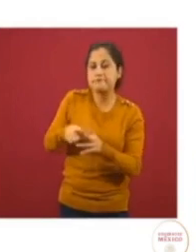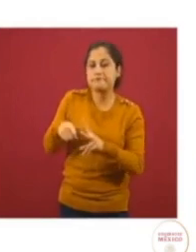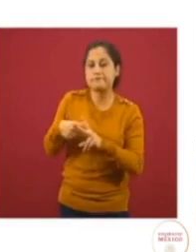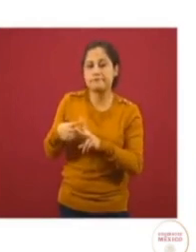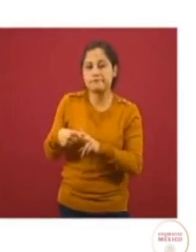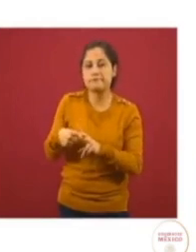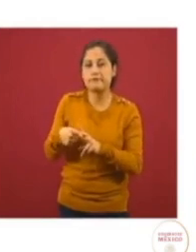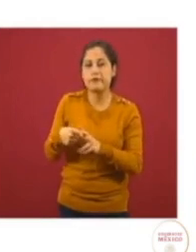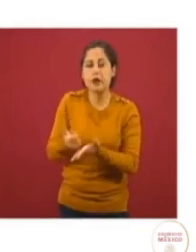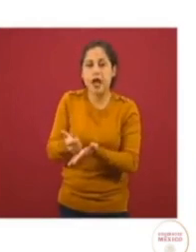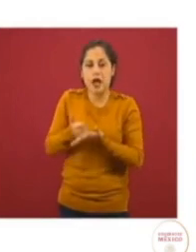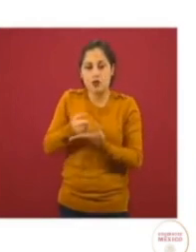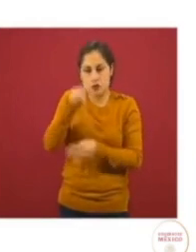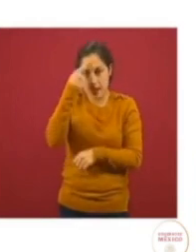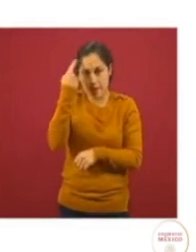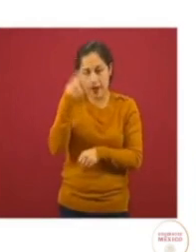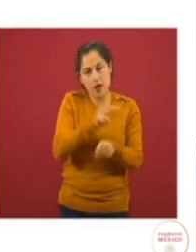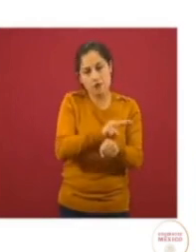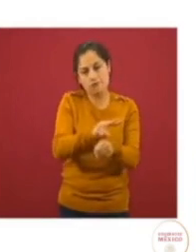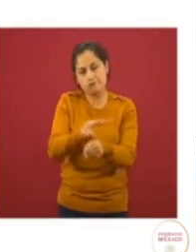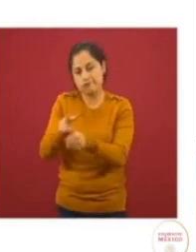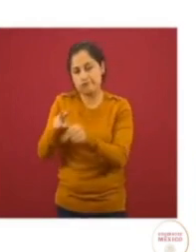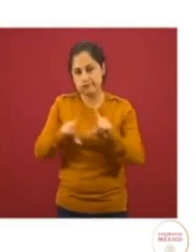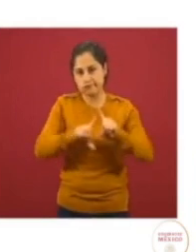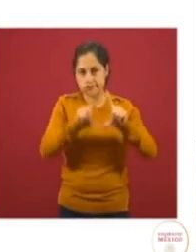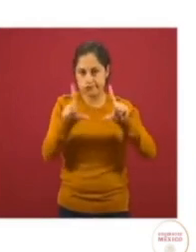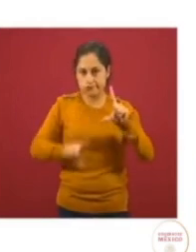monitoreo epidémico en todo el país.